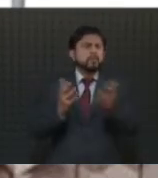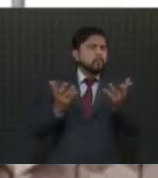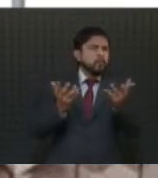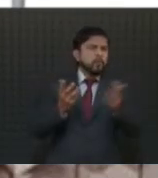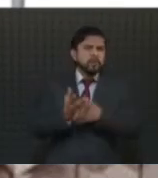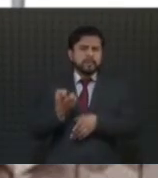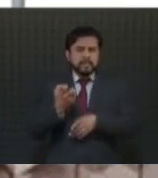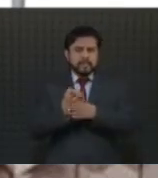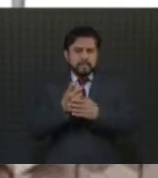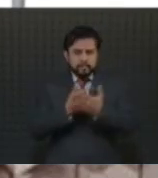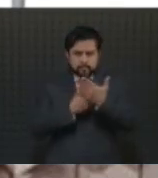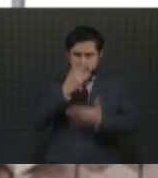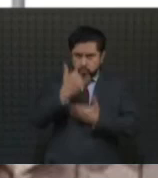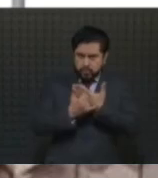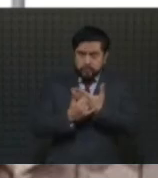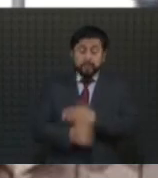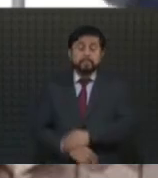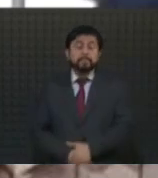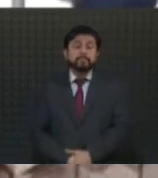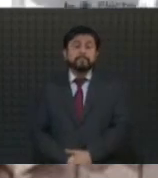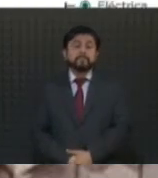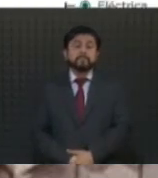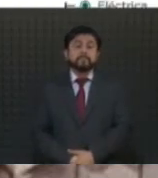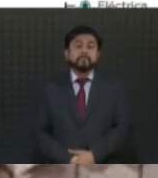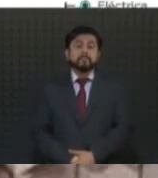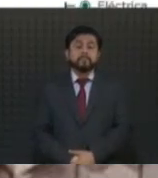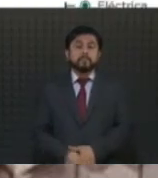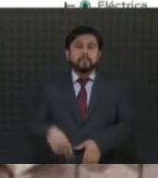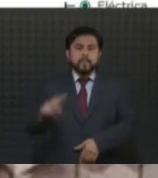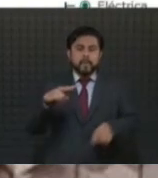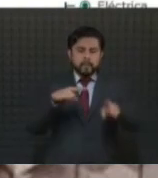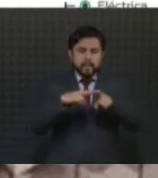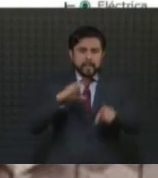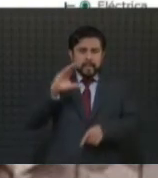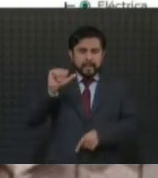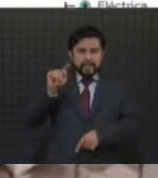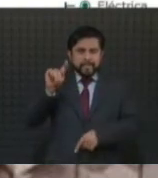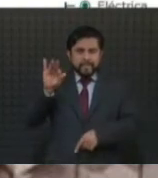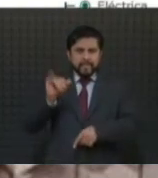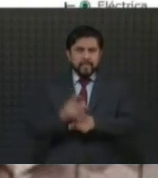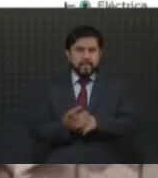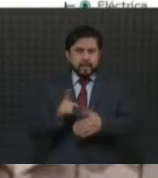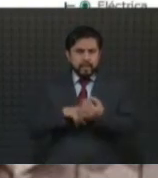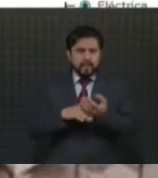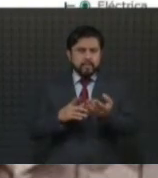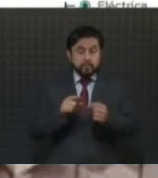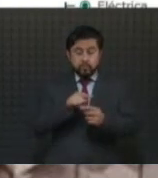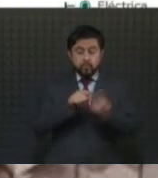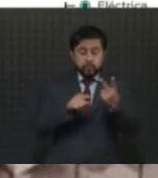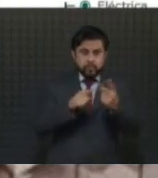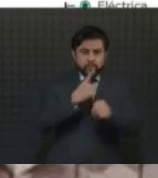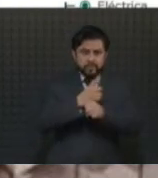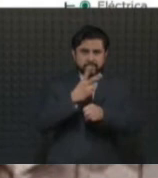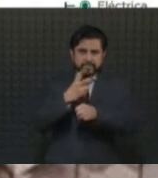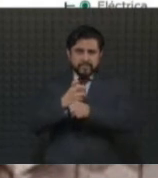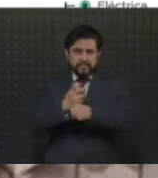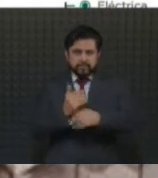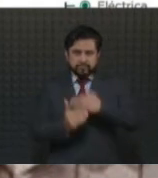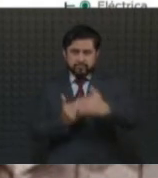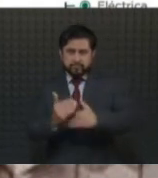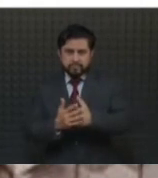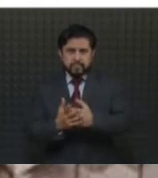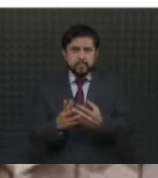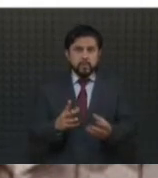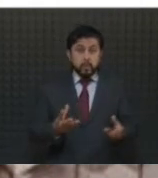este proyecto. El Parque Cantera se compone de dos etapas que en total